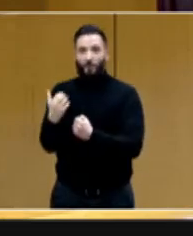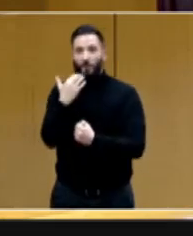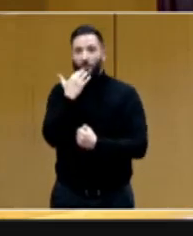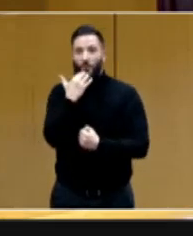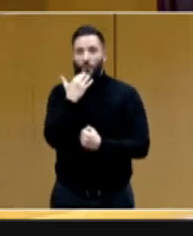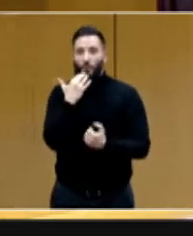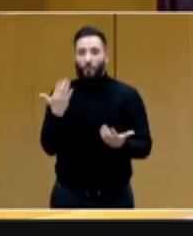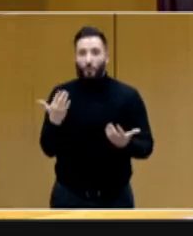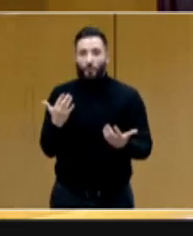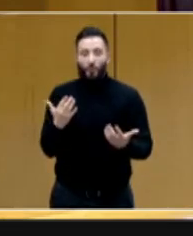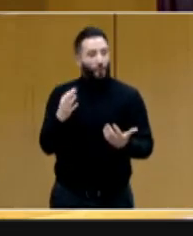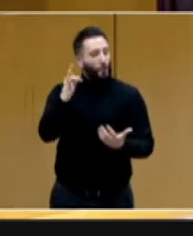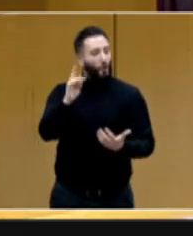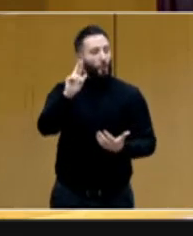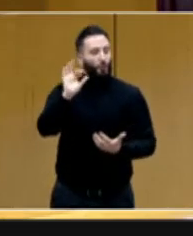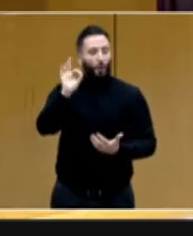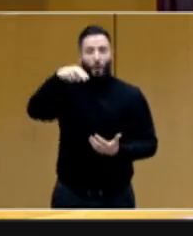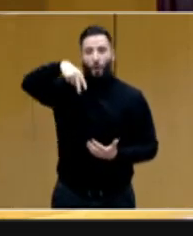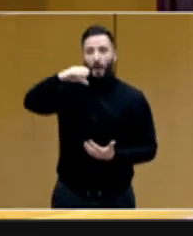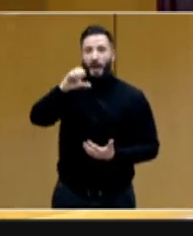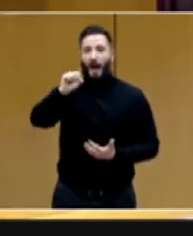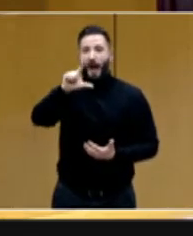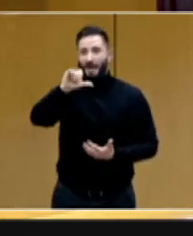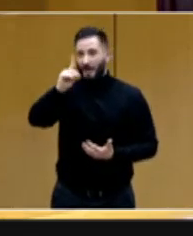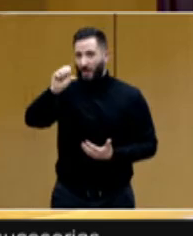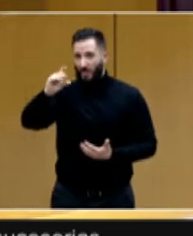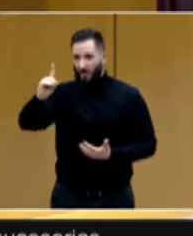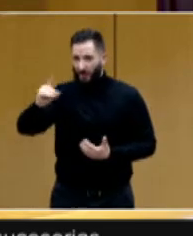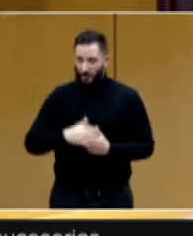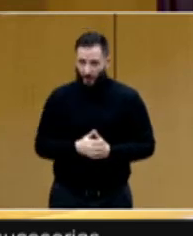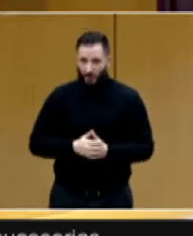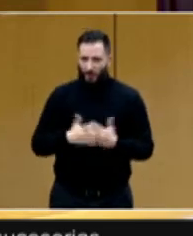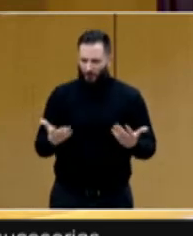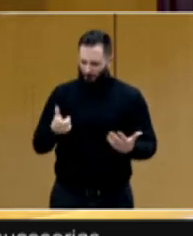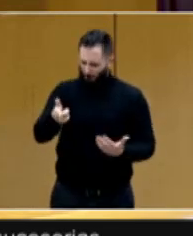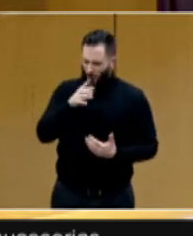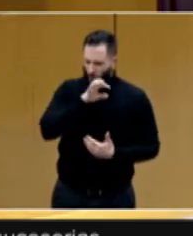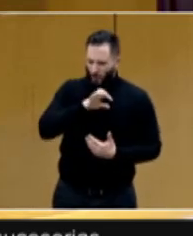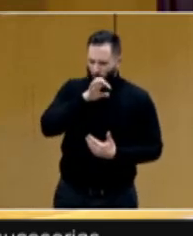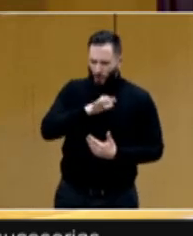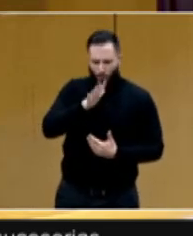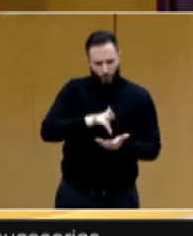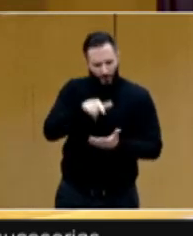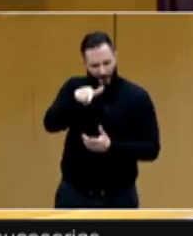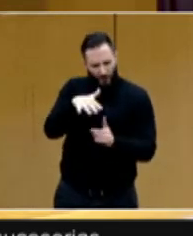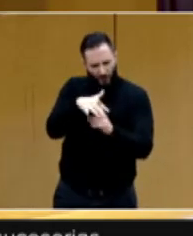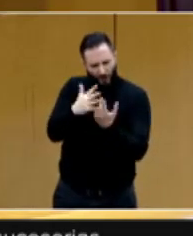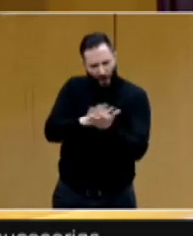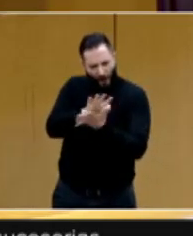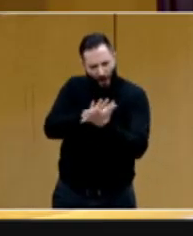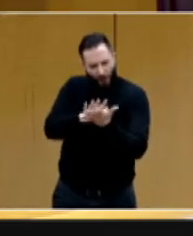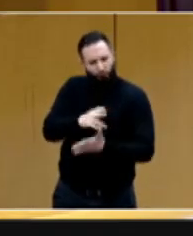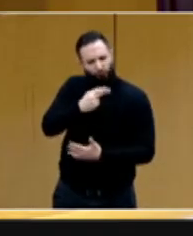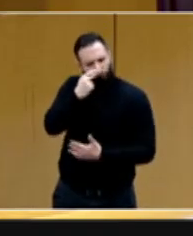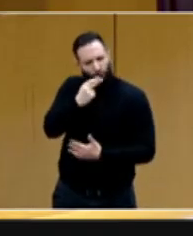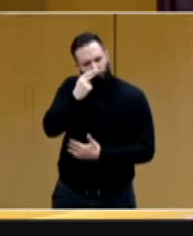diosa troncalidad Qué casualidad la troncalidad puede ser un elemento interesante a la hora de hablar de estas situaciones cuidado eh cuidado una